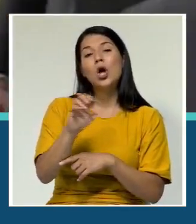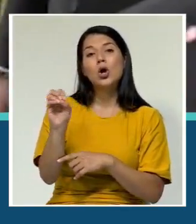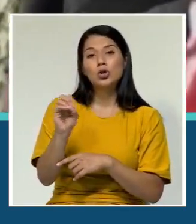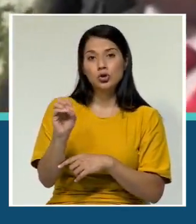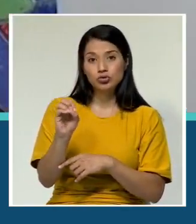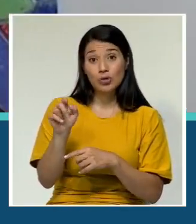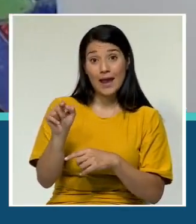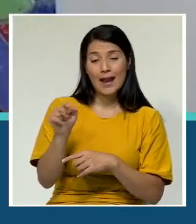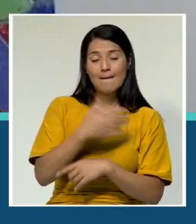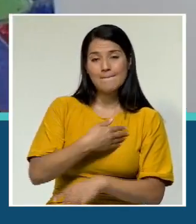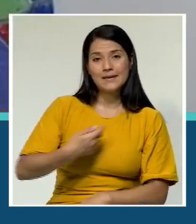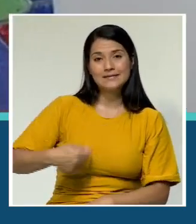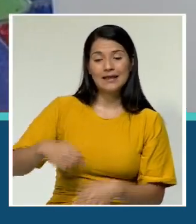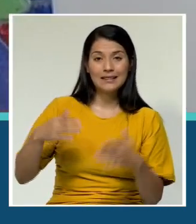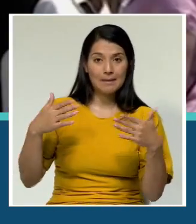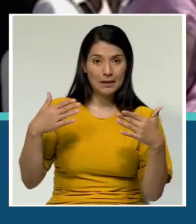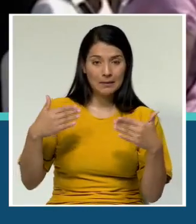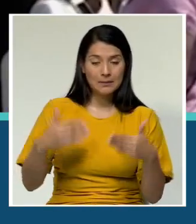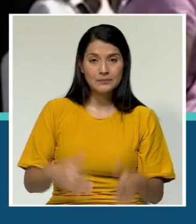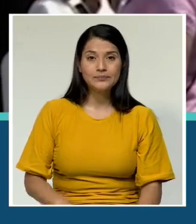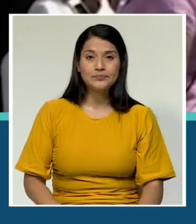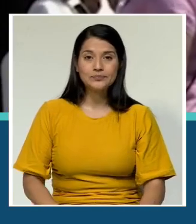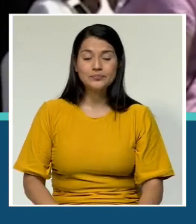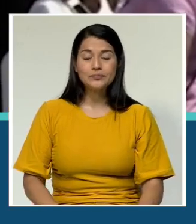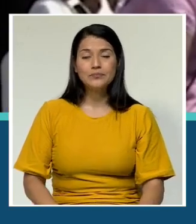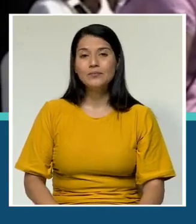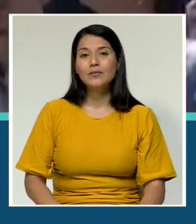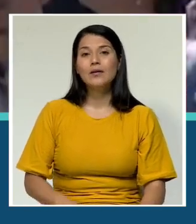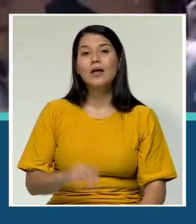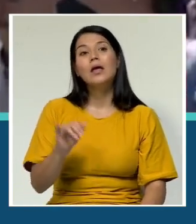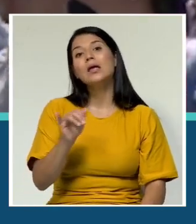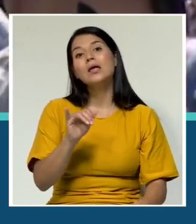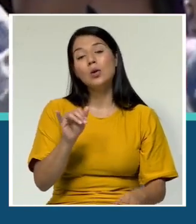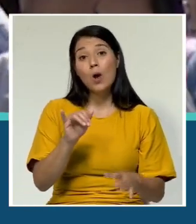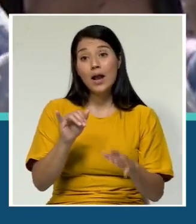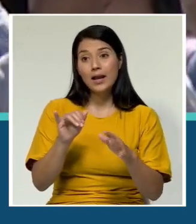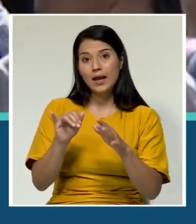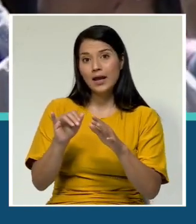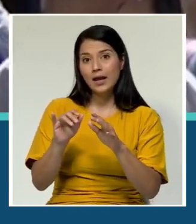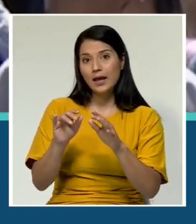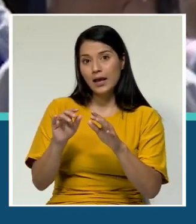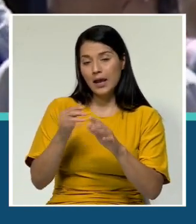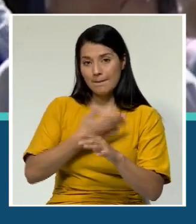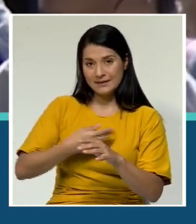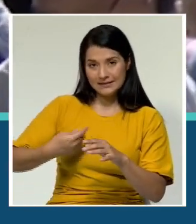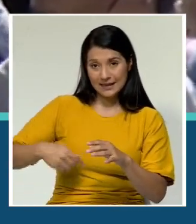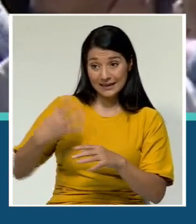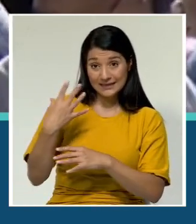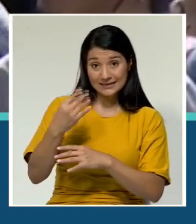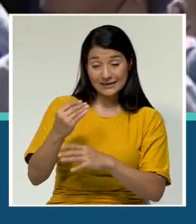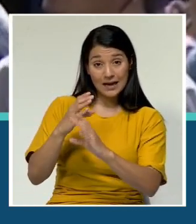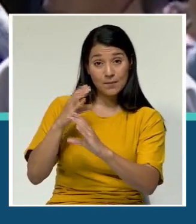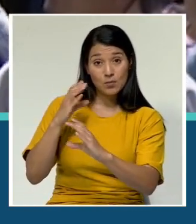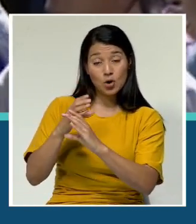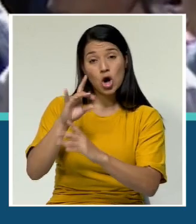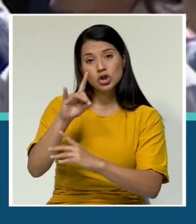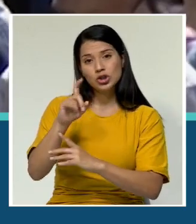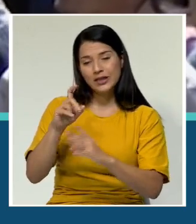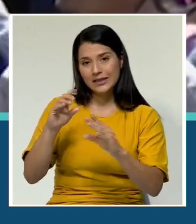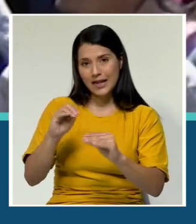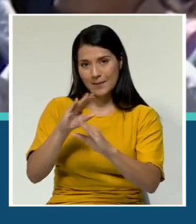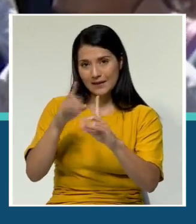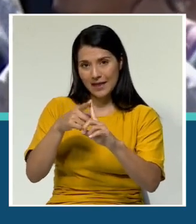Haití, Ariel Henry, así como don Laurentino Cortizo, presidente de Panamá.